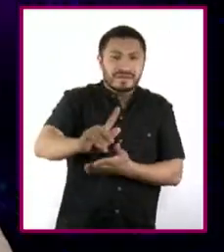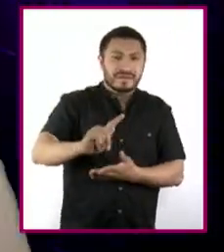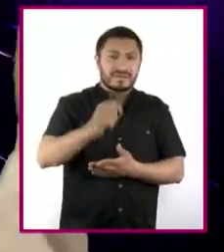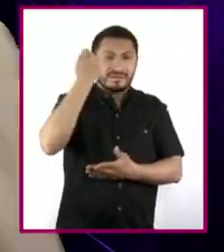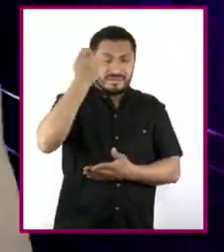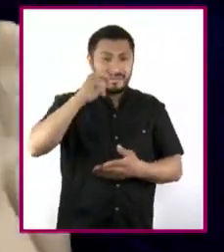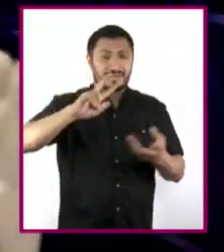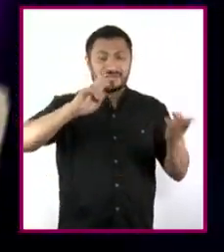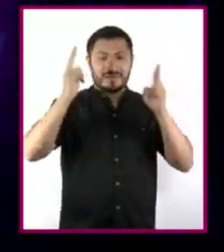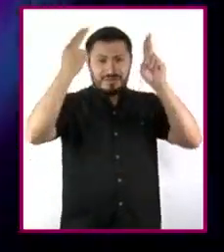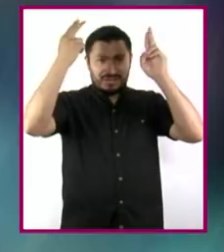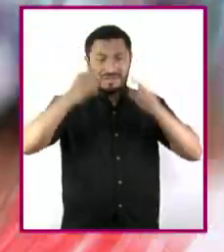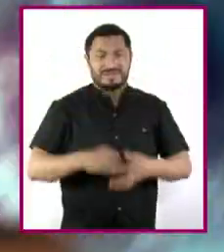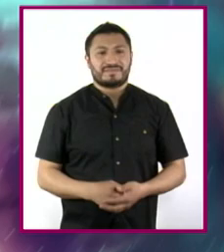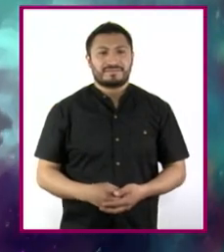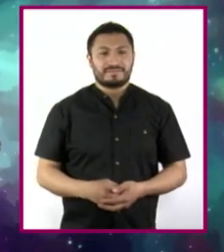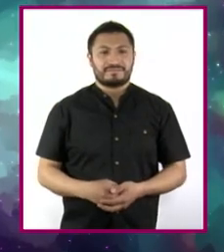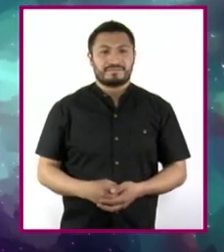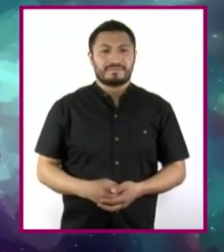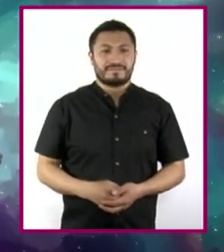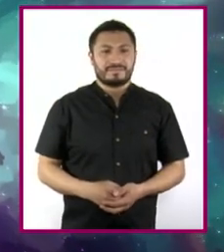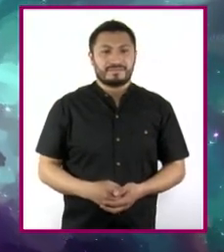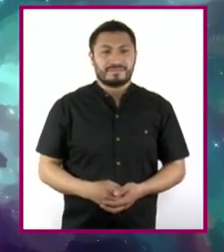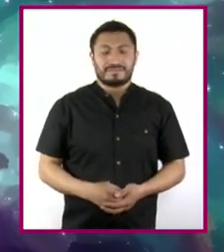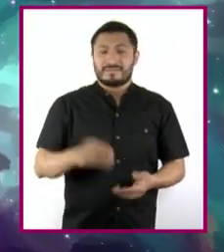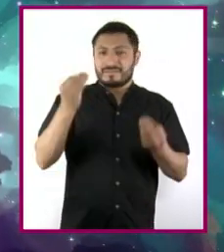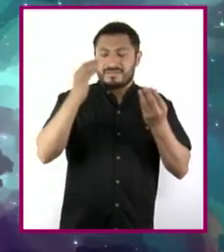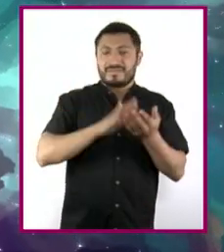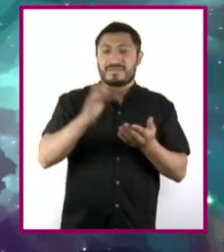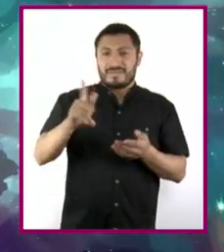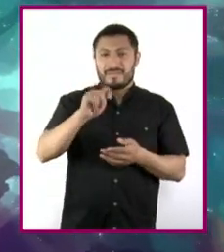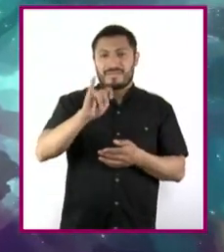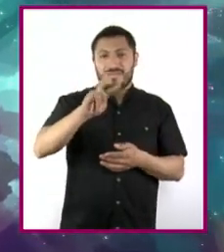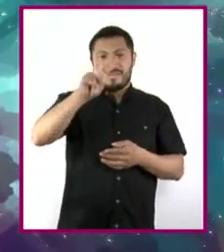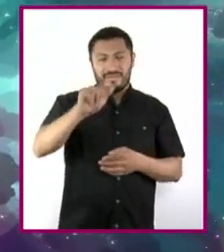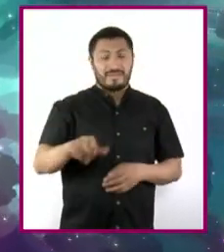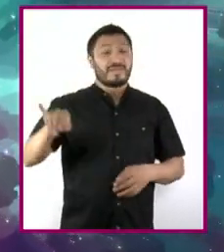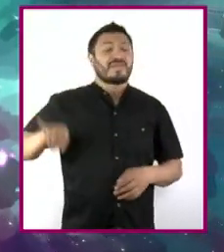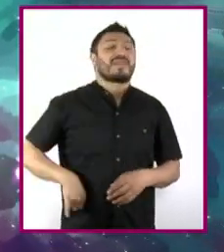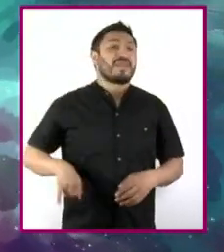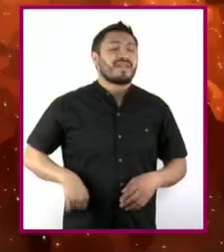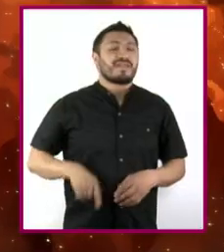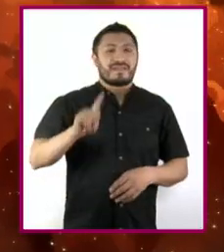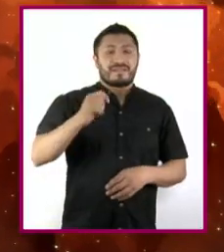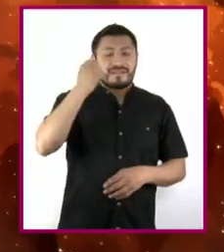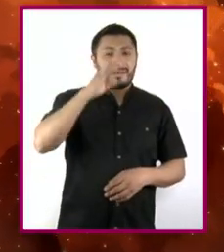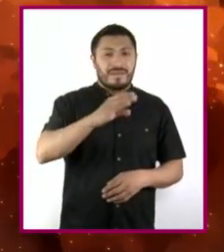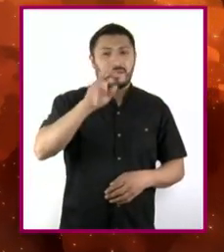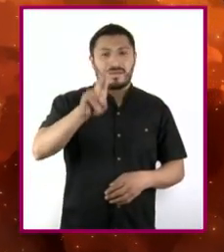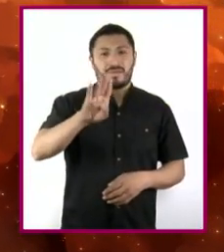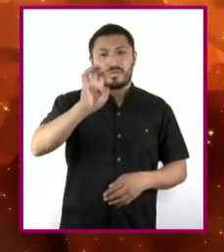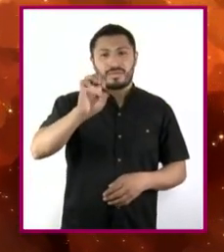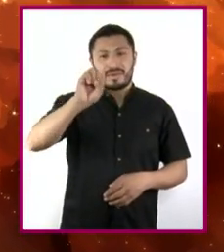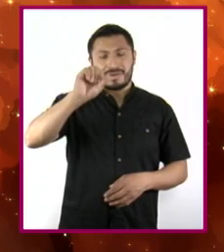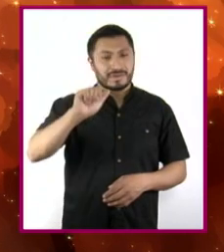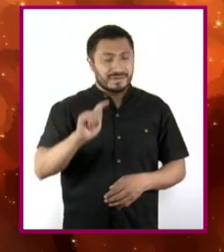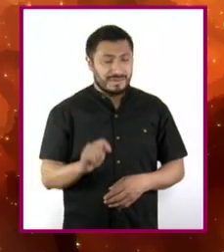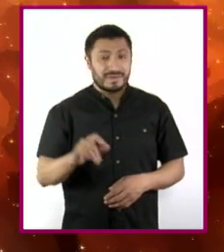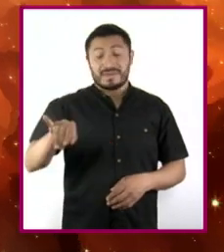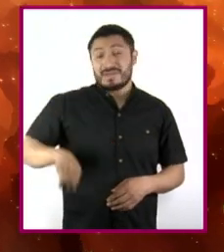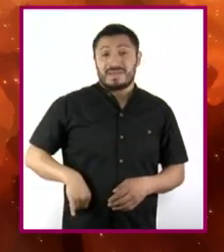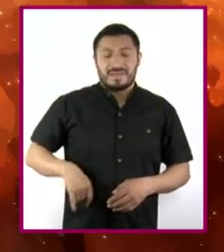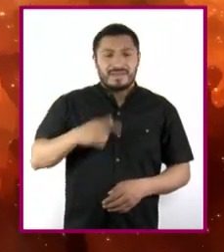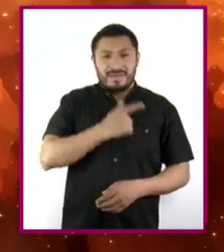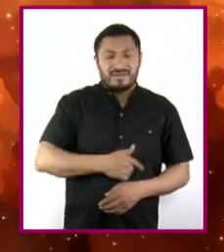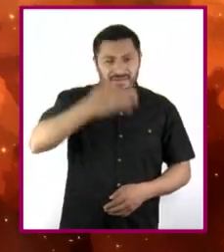al espacio. Muchas gracias, Tiva. Qué interesante la tecnología CubeSat. Bastante interesante, y qué gusto saber